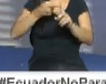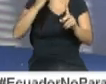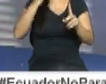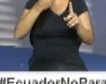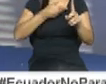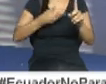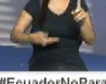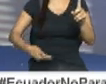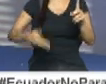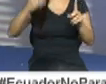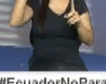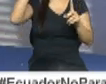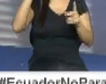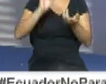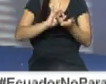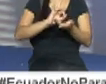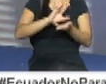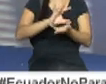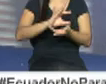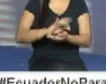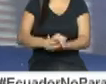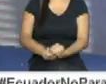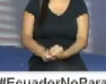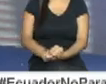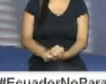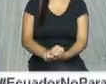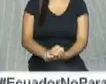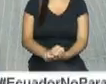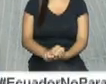democracia y la destitución de Dilma Rousseff.